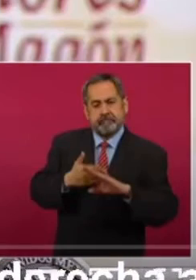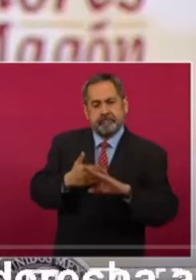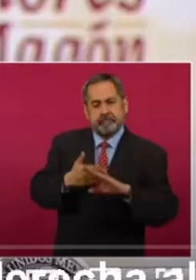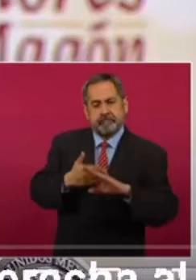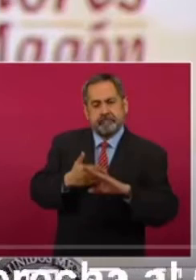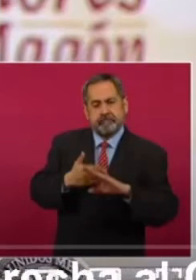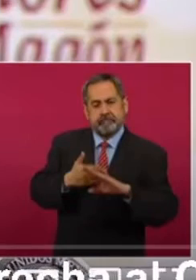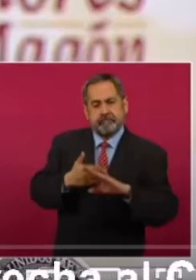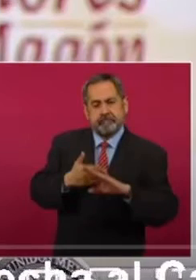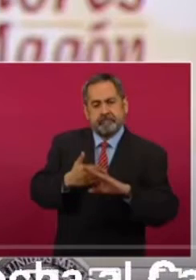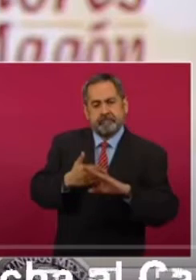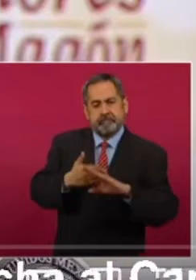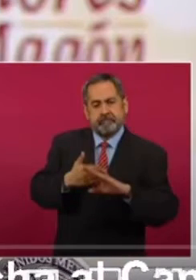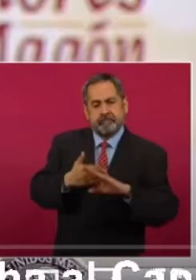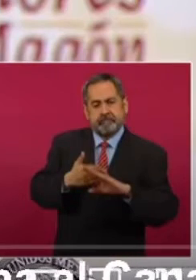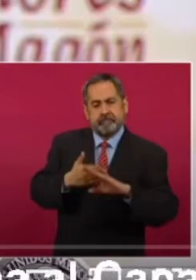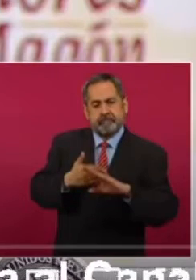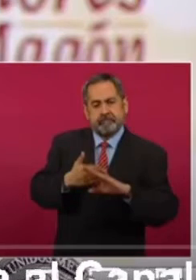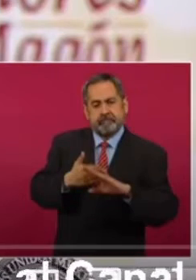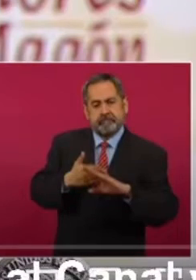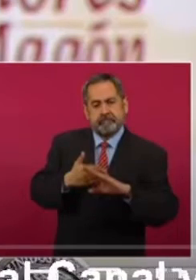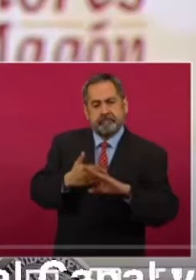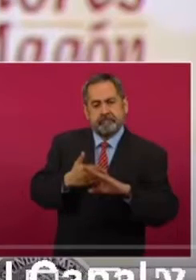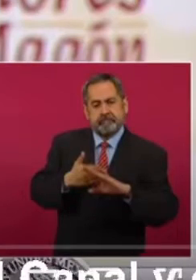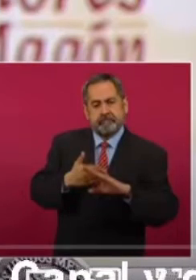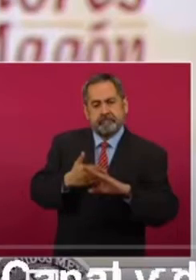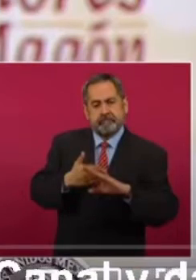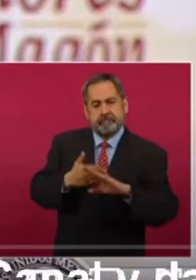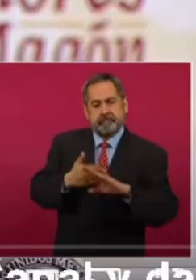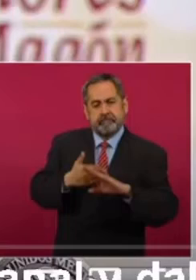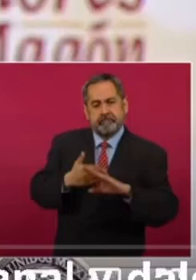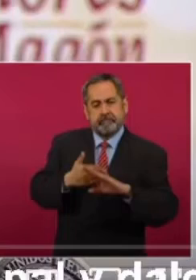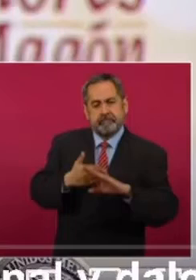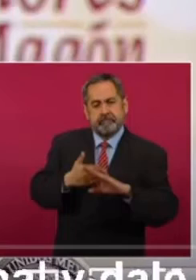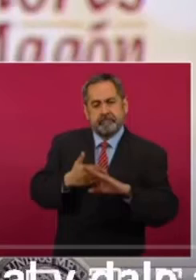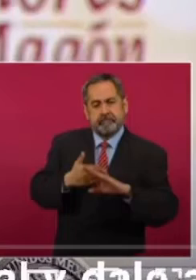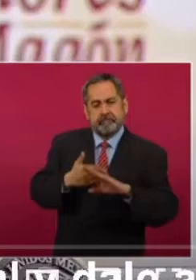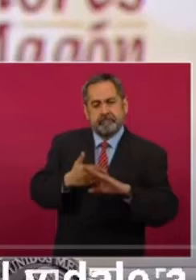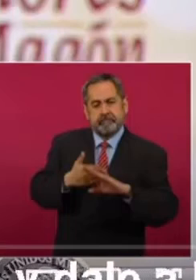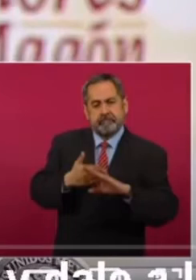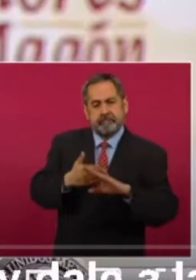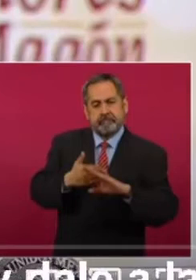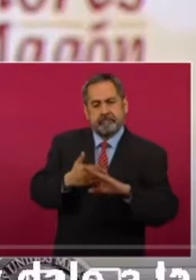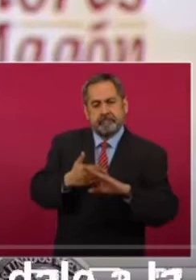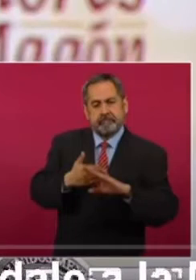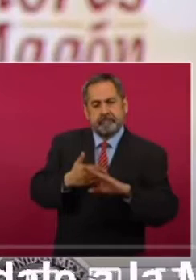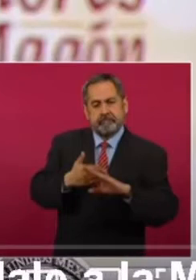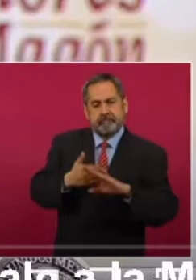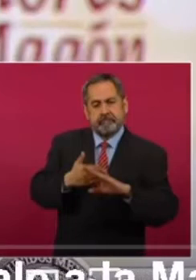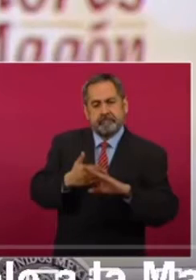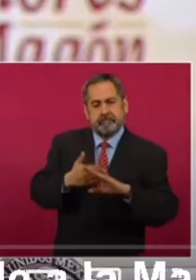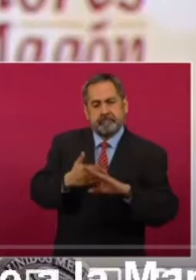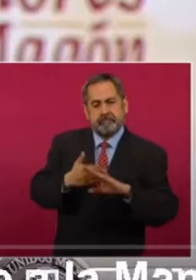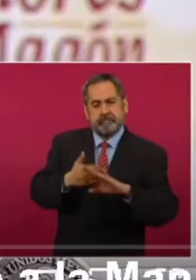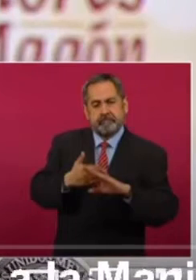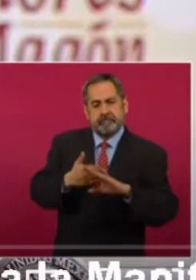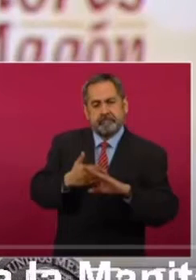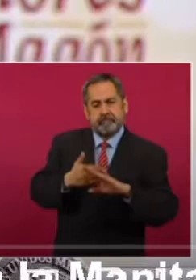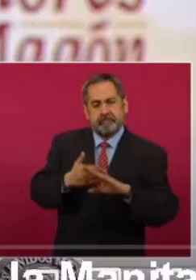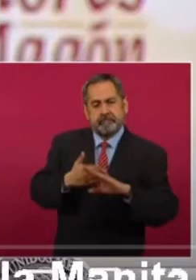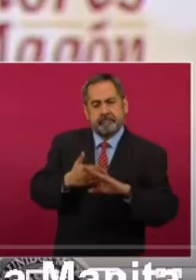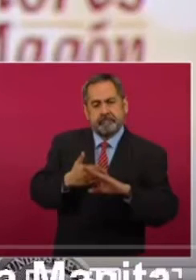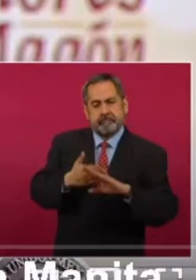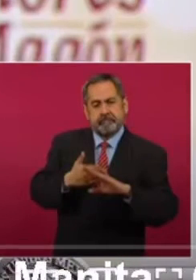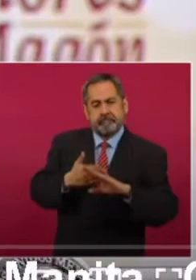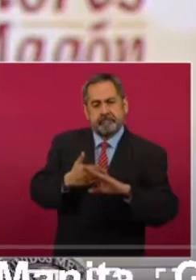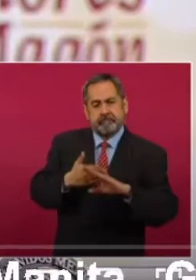van a subir las tarifas porque ya la comisión federal de electricidad ya no va a prestar sus cables y sus torres para